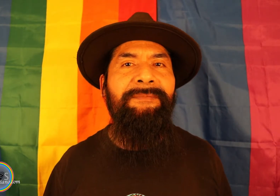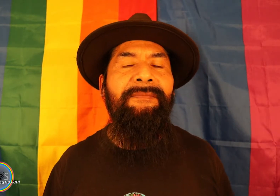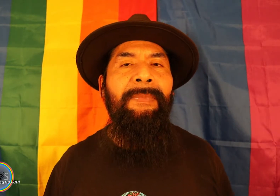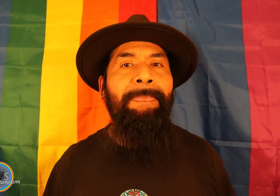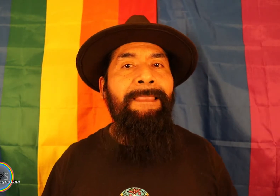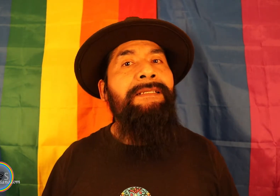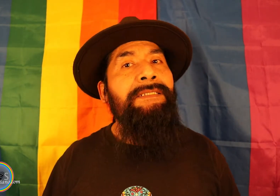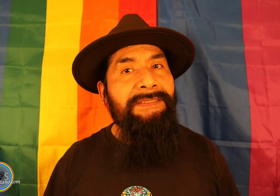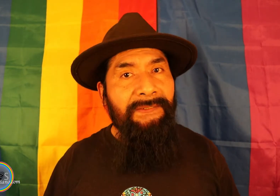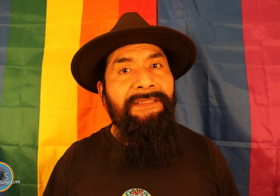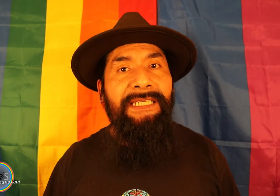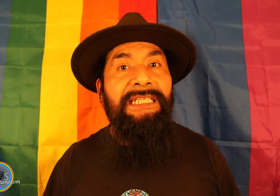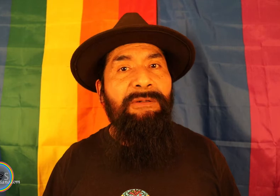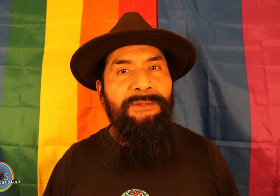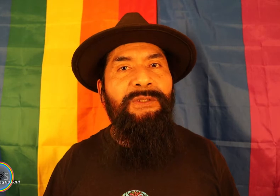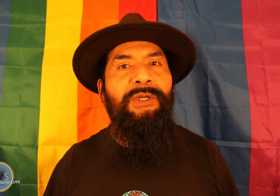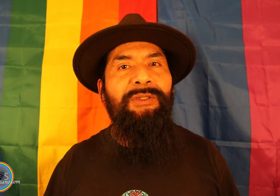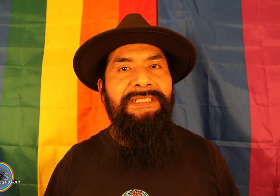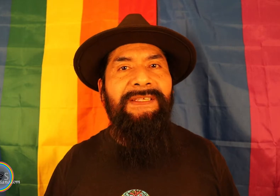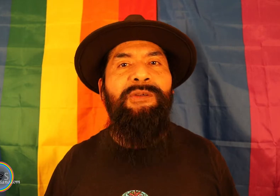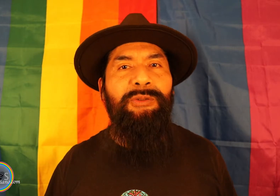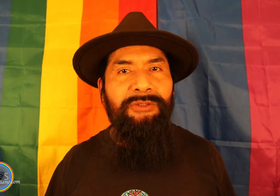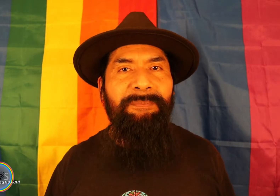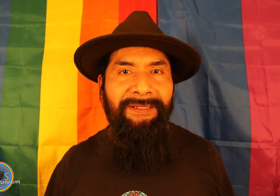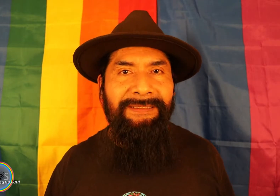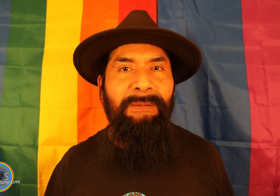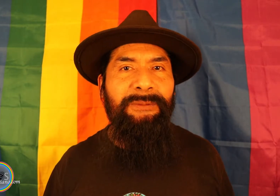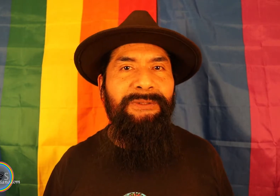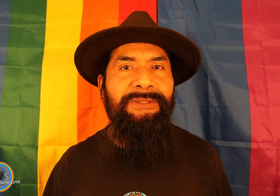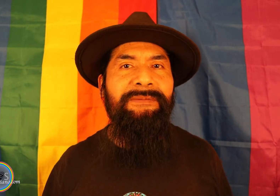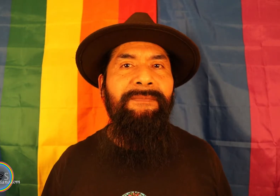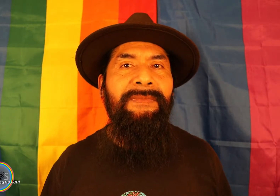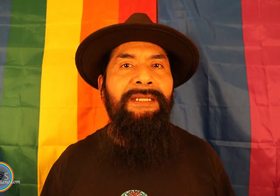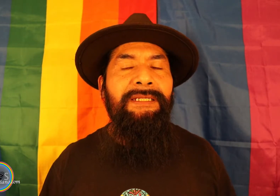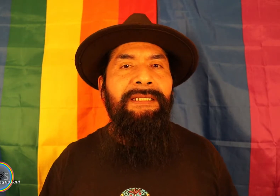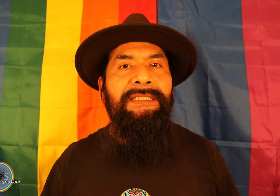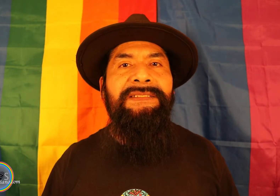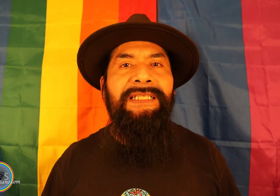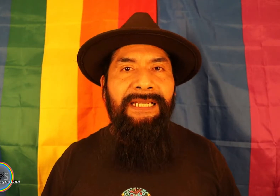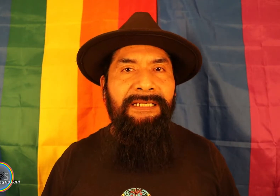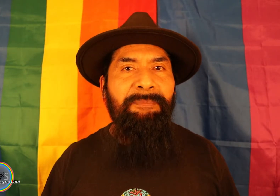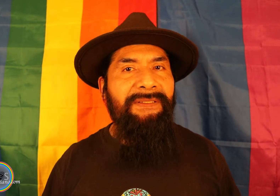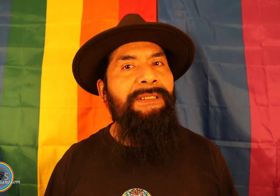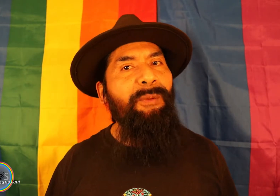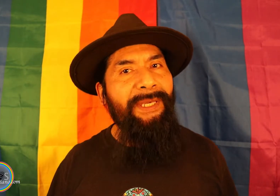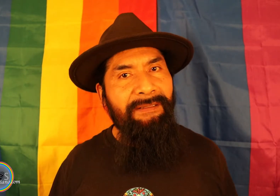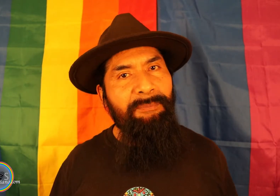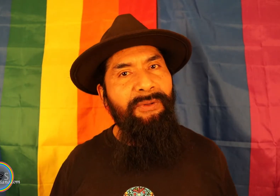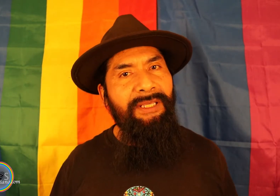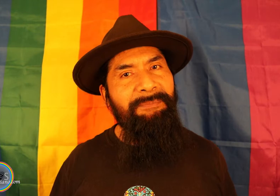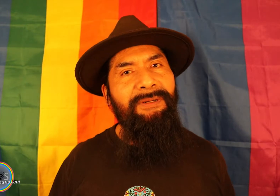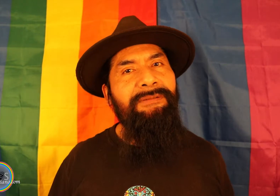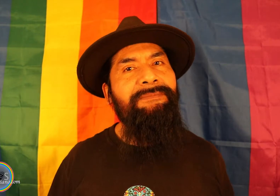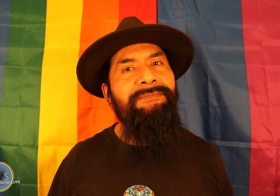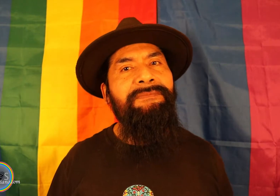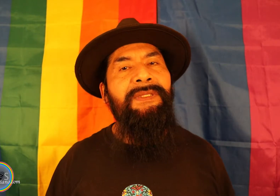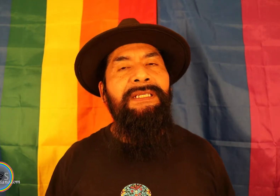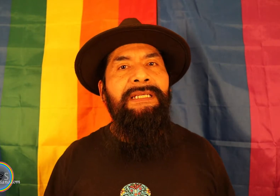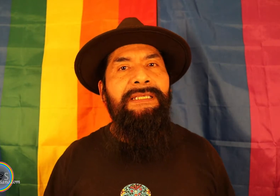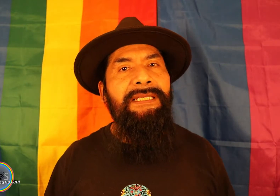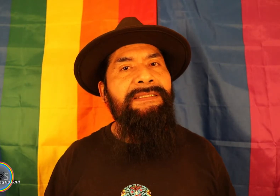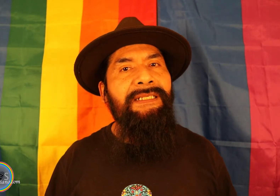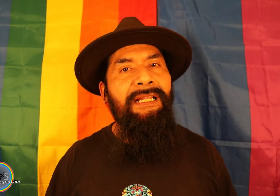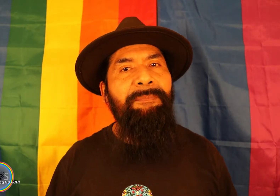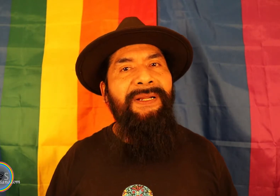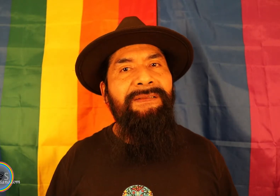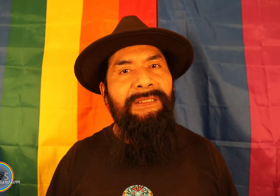aquí. Se tiene opciones, hay otros partidos. Está el Partido Verde, por ejemplo,